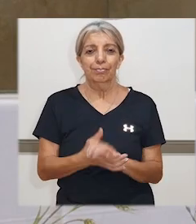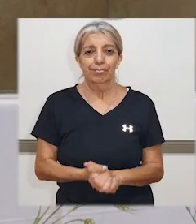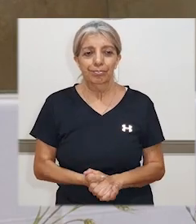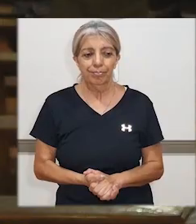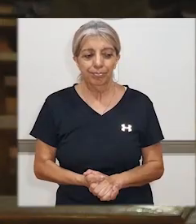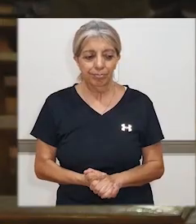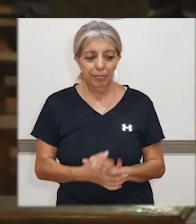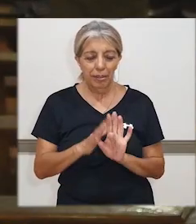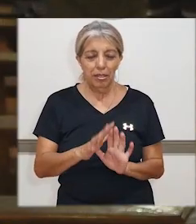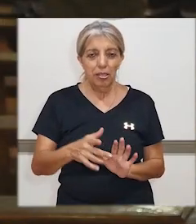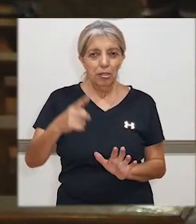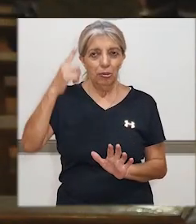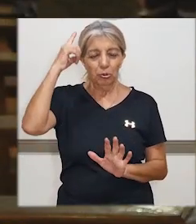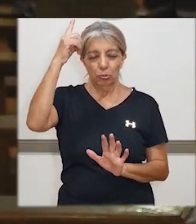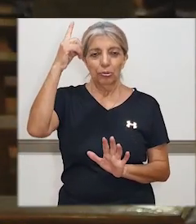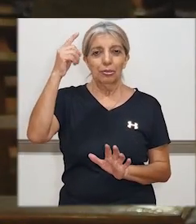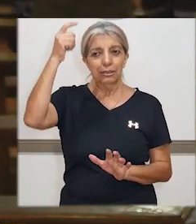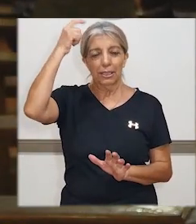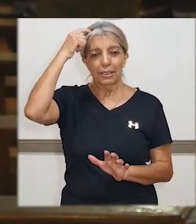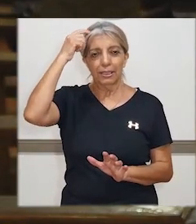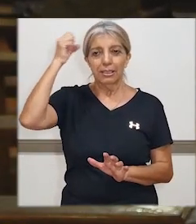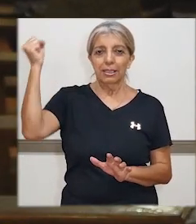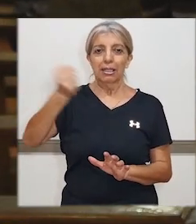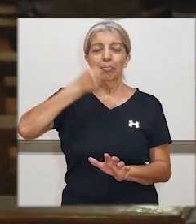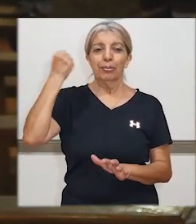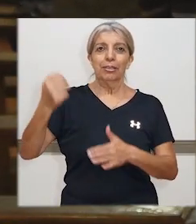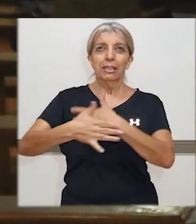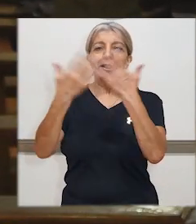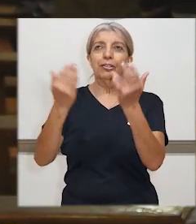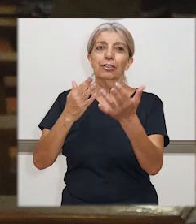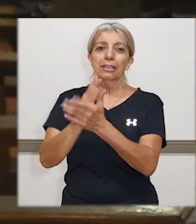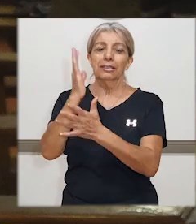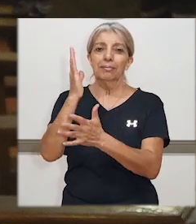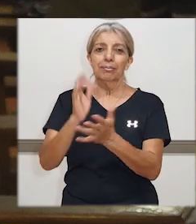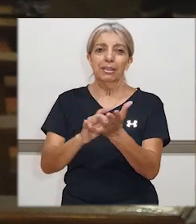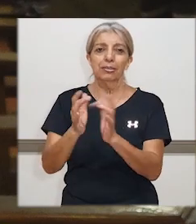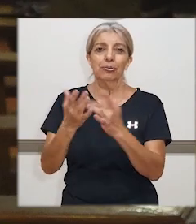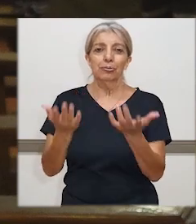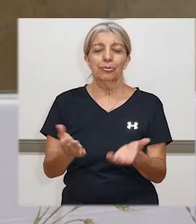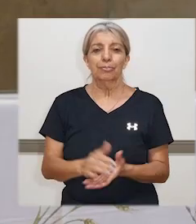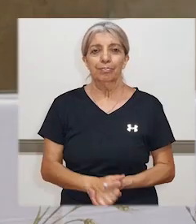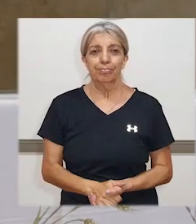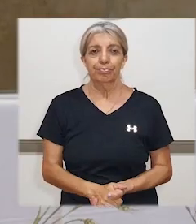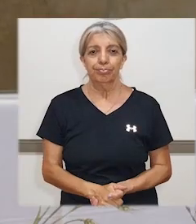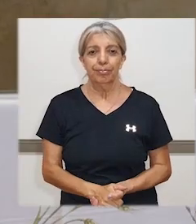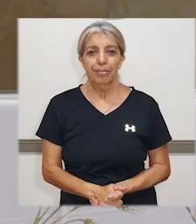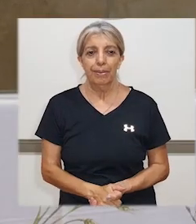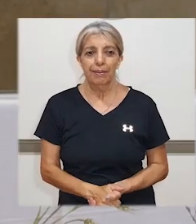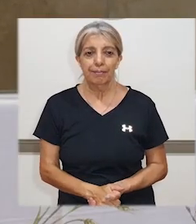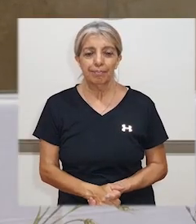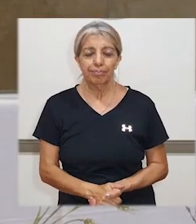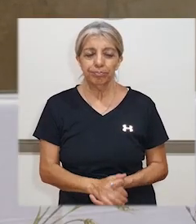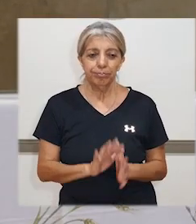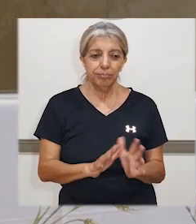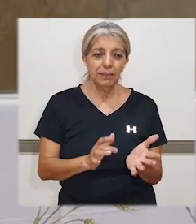Jesucristo. Tuyo es el reino, tuyo es el poder y la gloria por siempre, Señor. Señor Jesucristo,